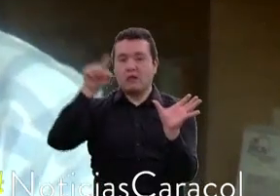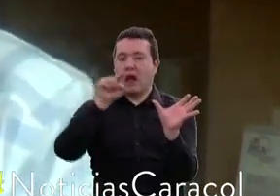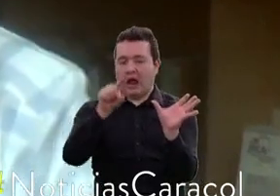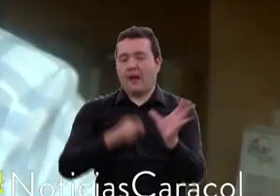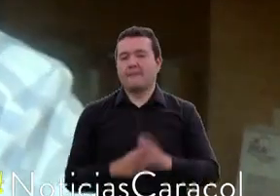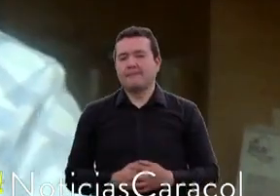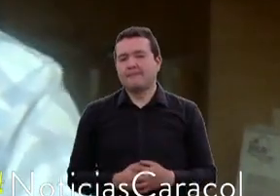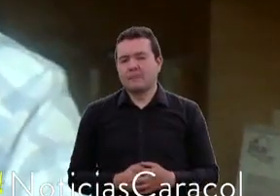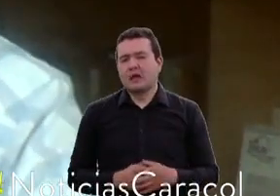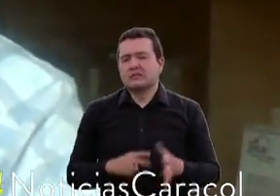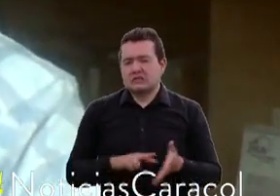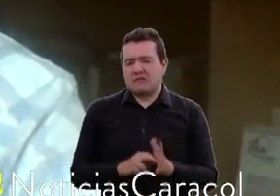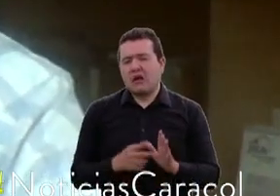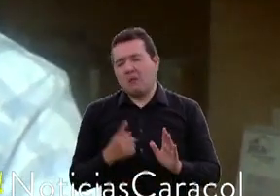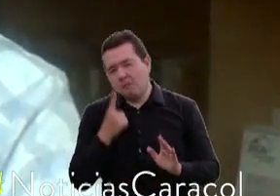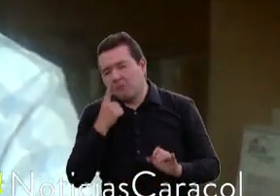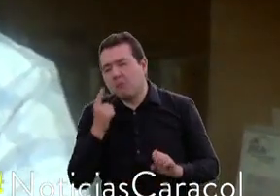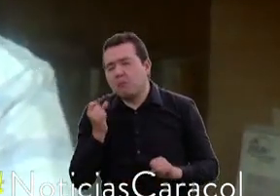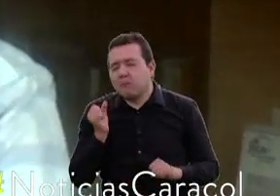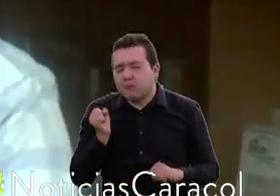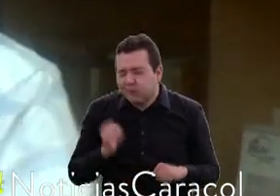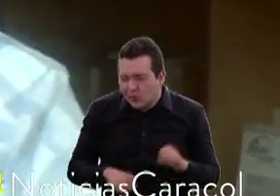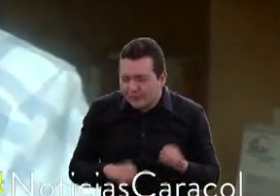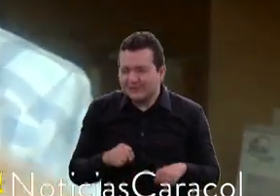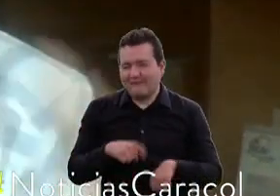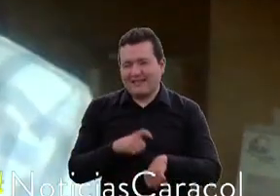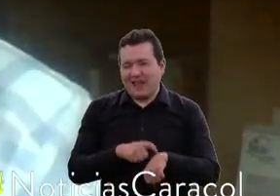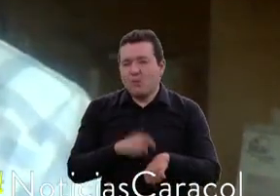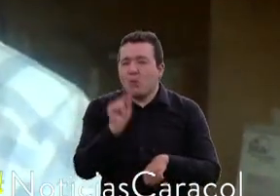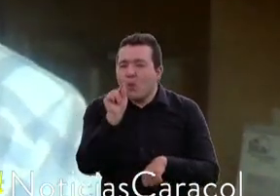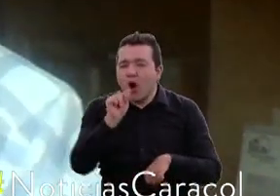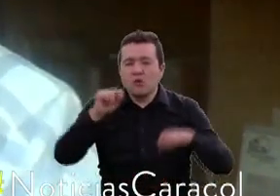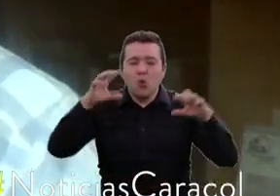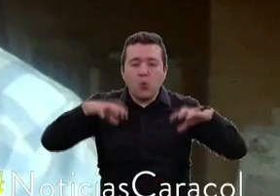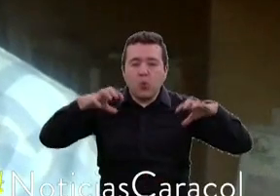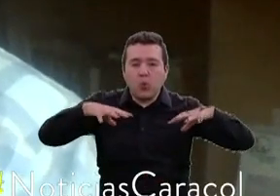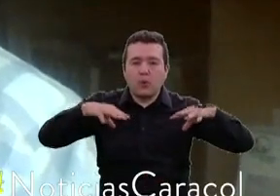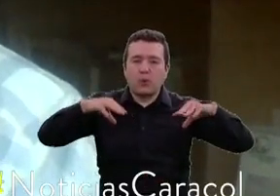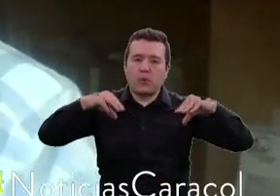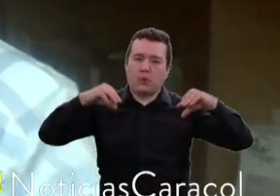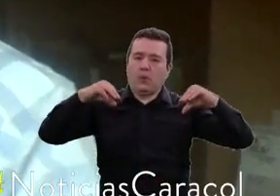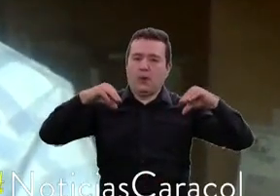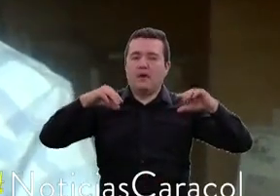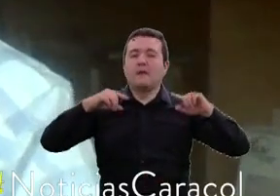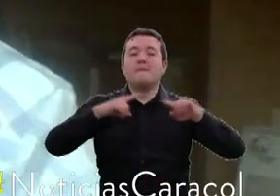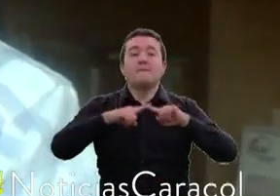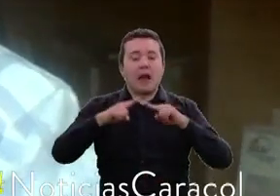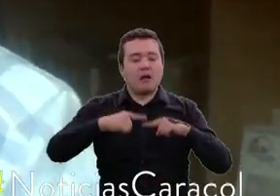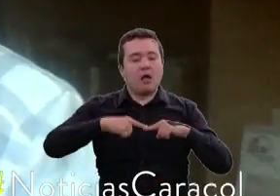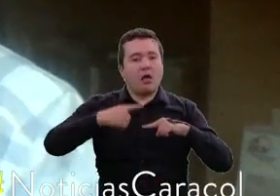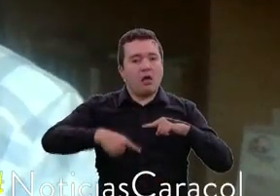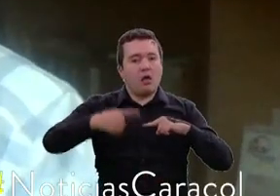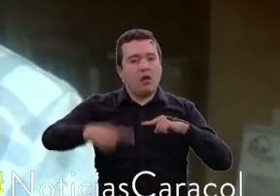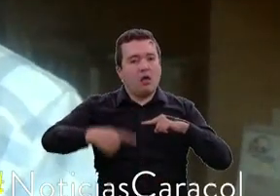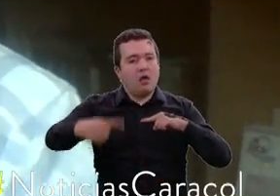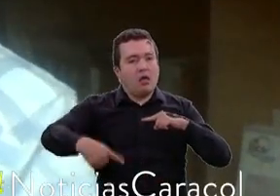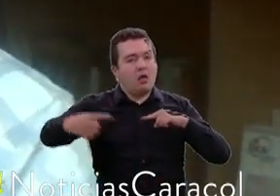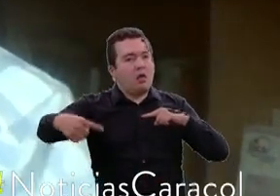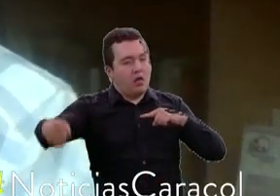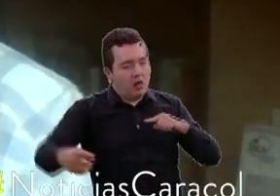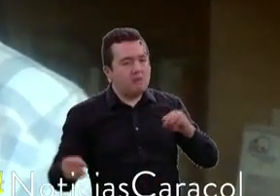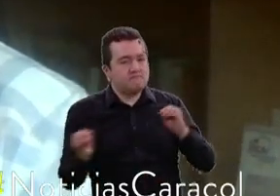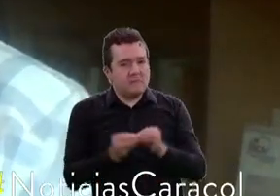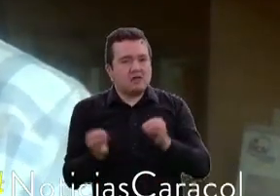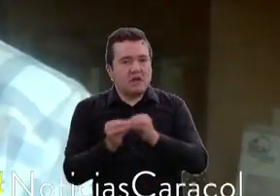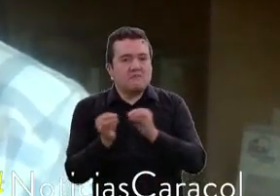el lapso de tiempo en el que disminuyan un poco las lluvias, la frecuencia será significativa en términos de eventos relativamente fuertes